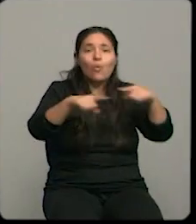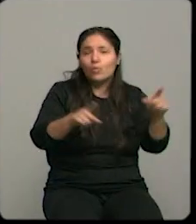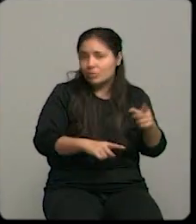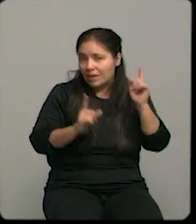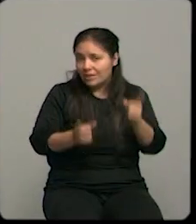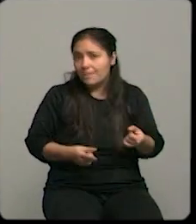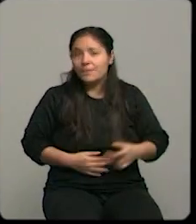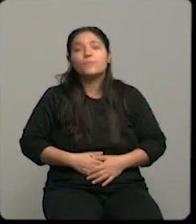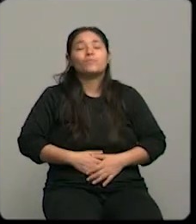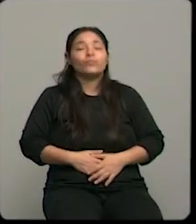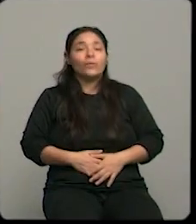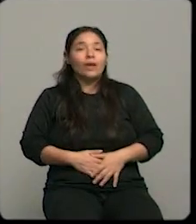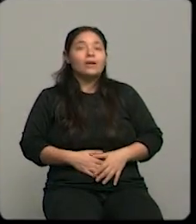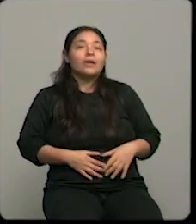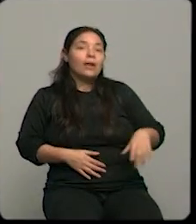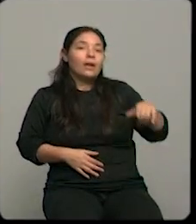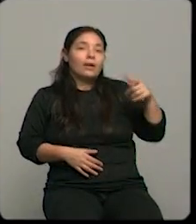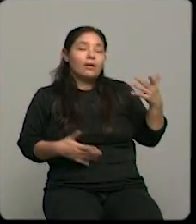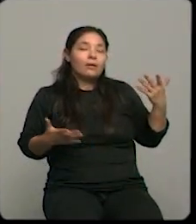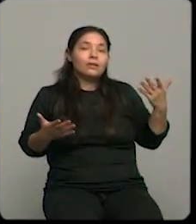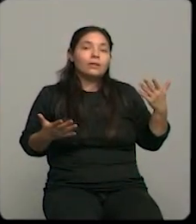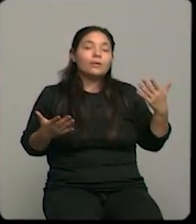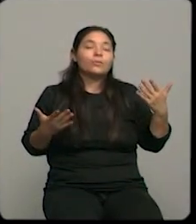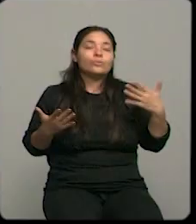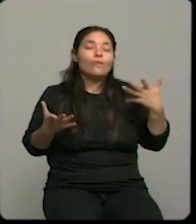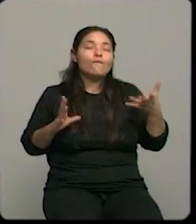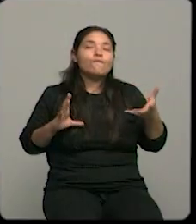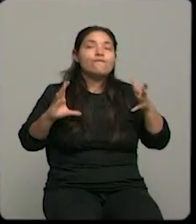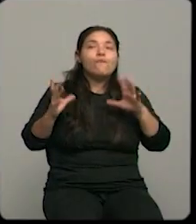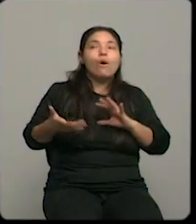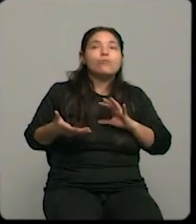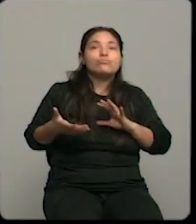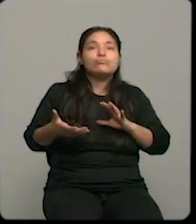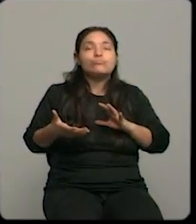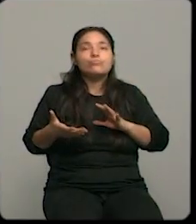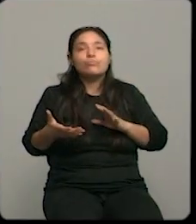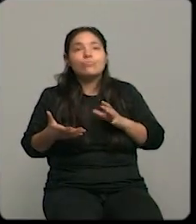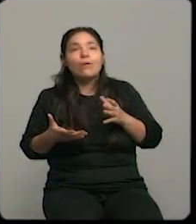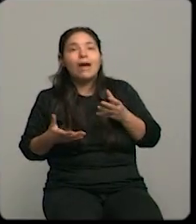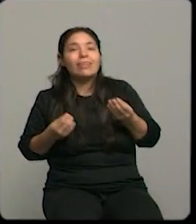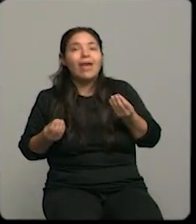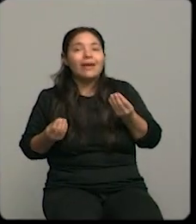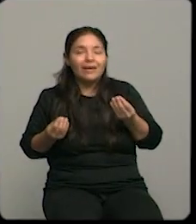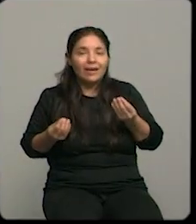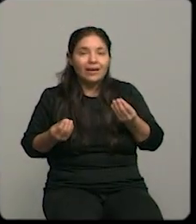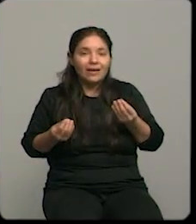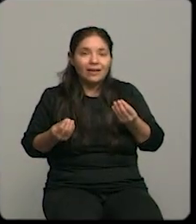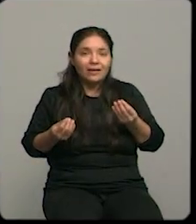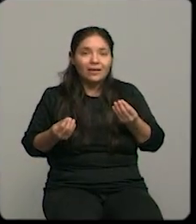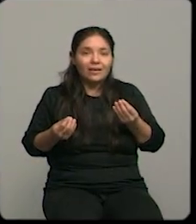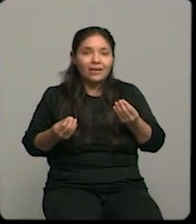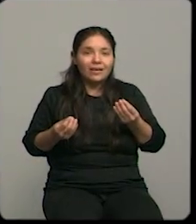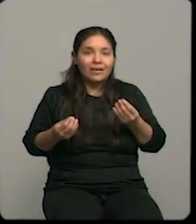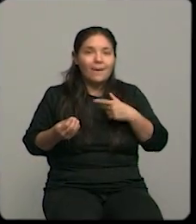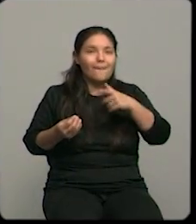algunos dicen, es una forma de, a lo mejor, de tergiversar. No, es